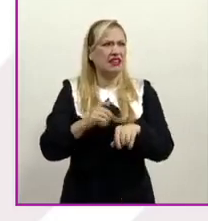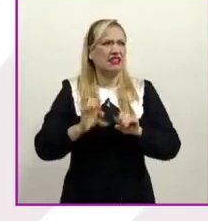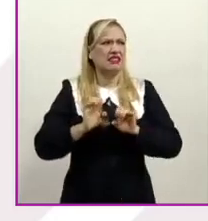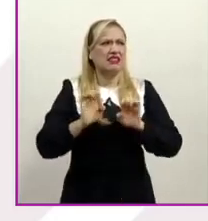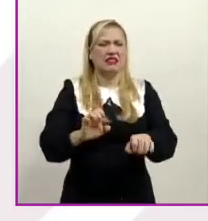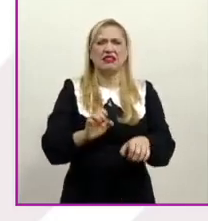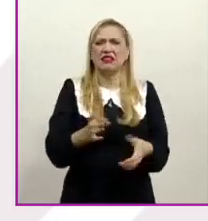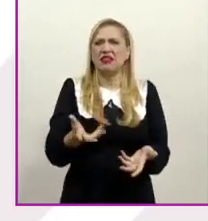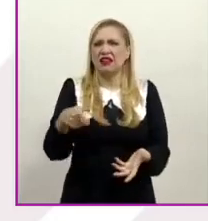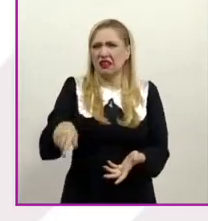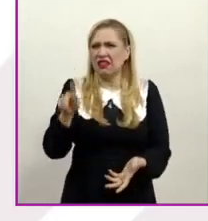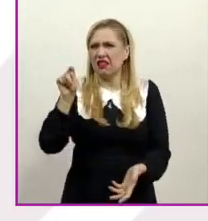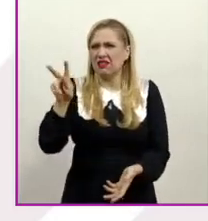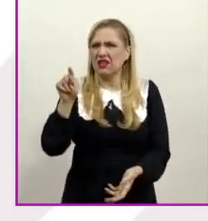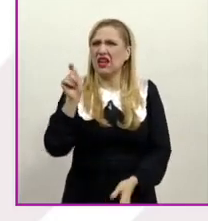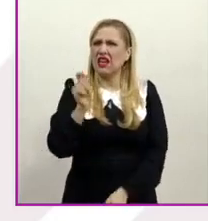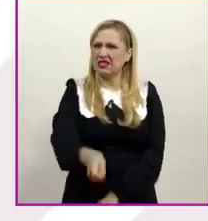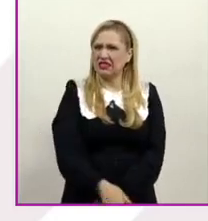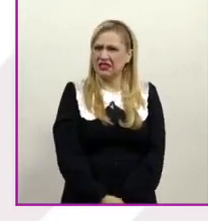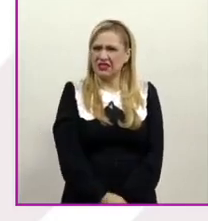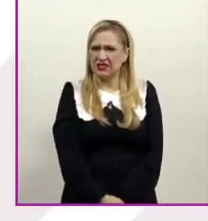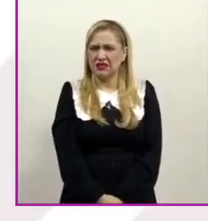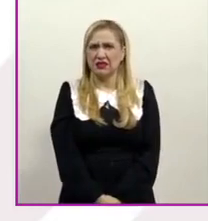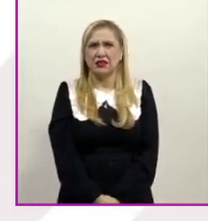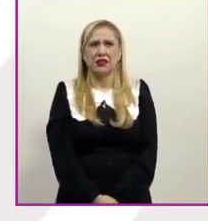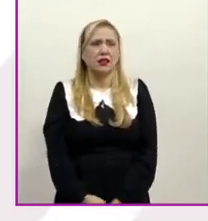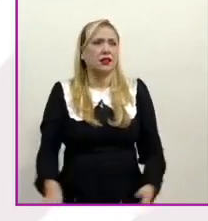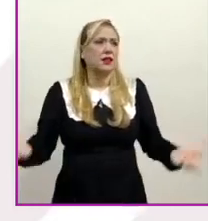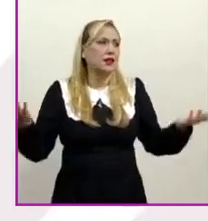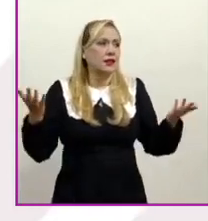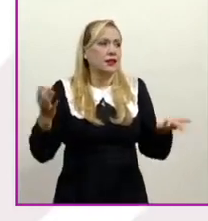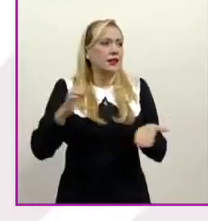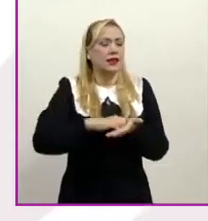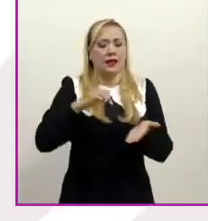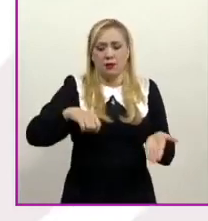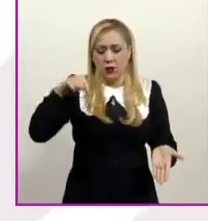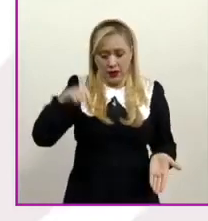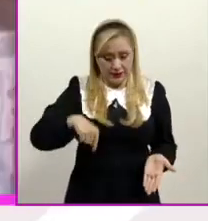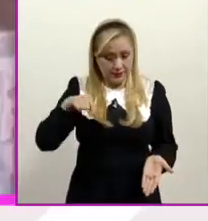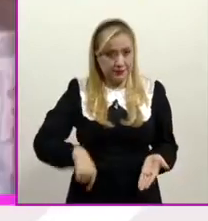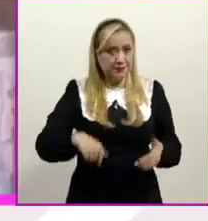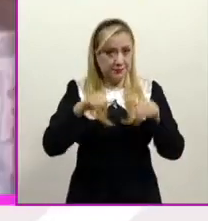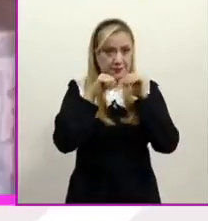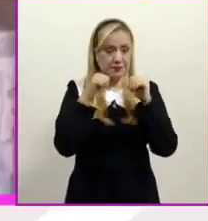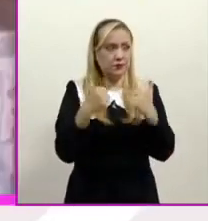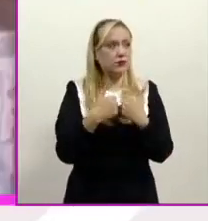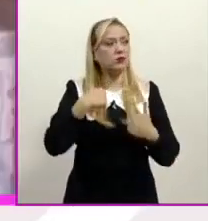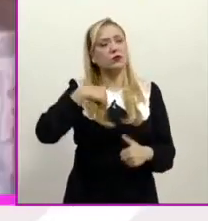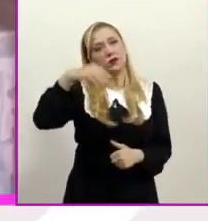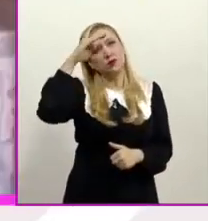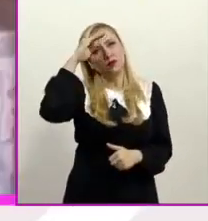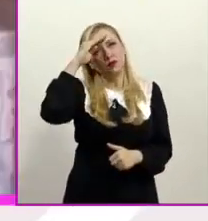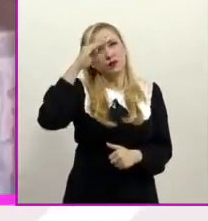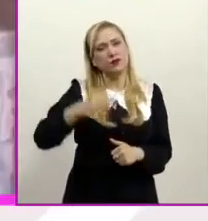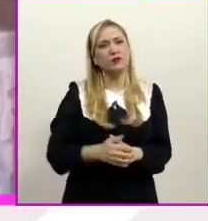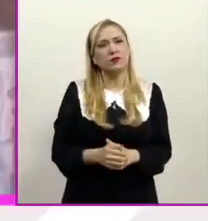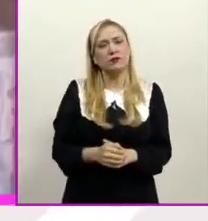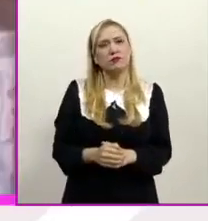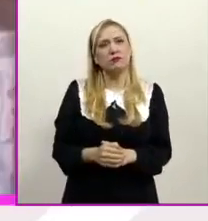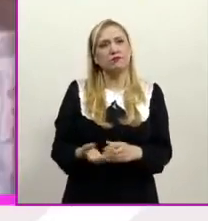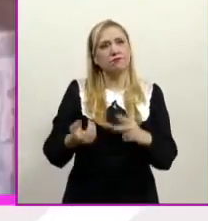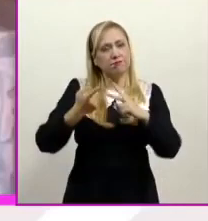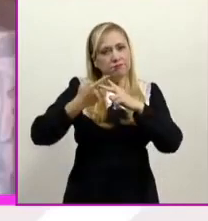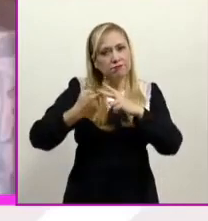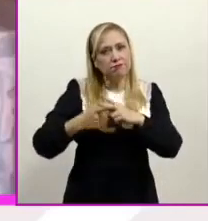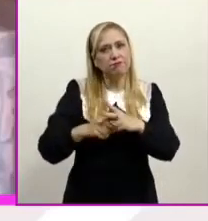de la televisión. El asunto, por ejemplo, con Poder Prieto, me parece también que era lógico que